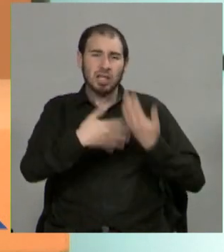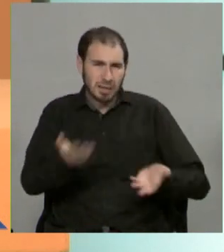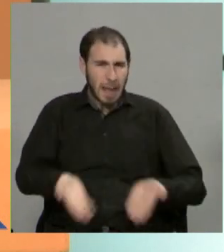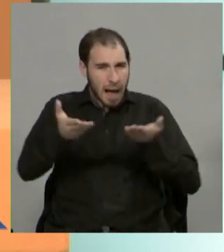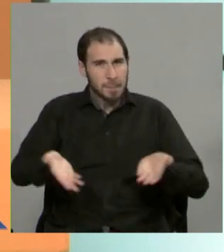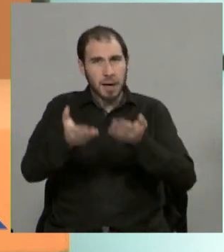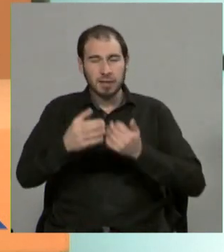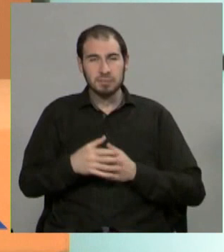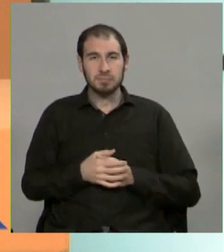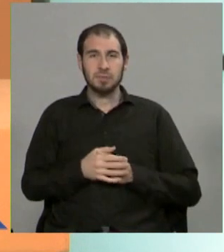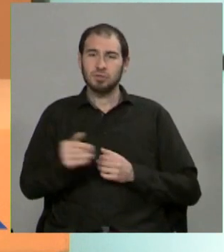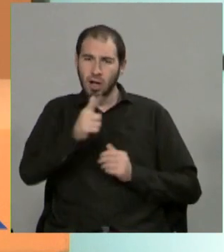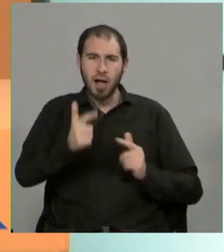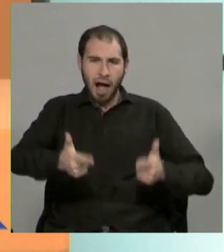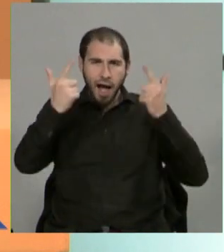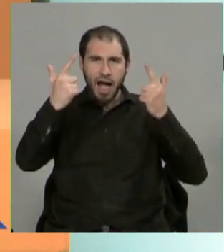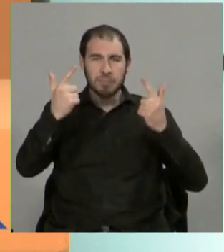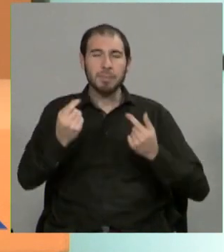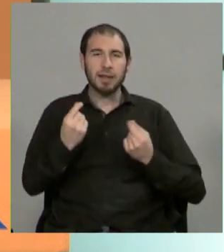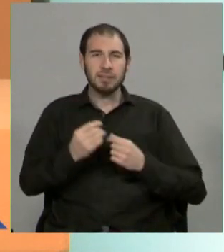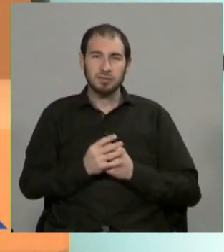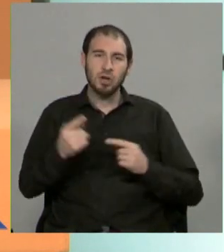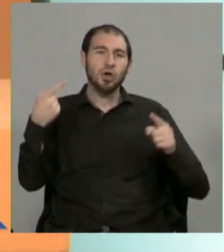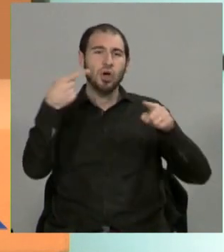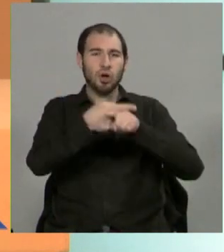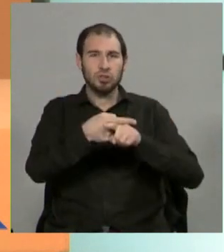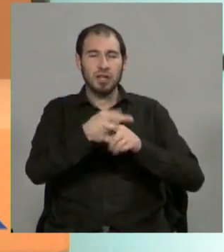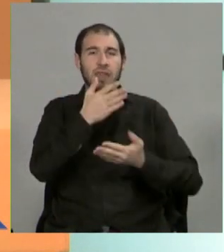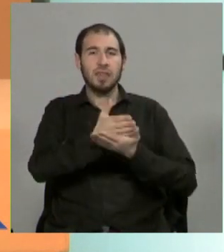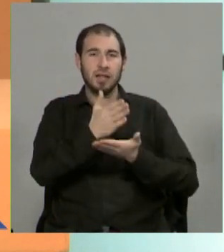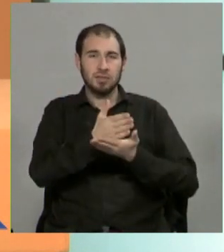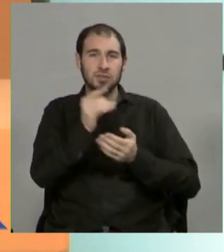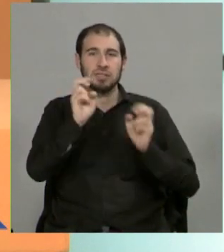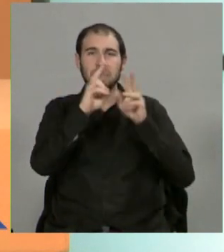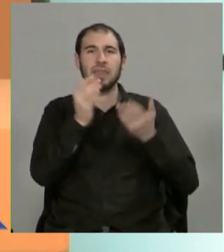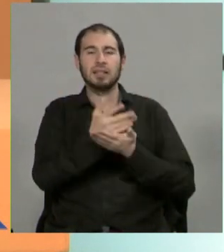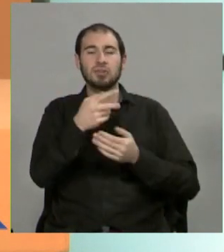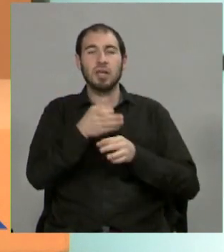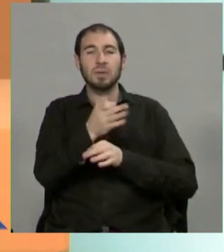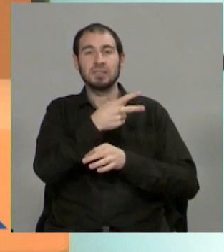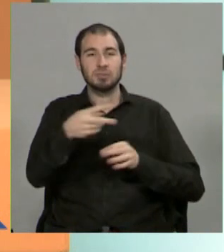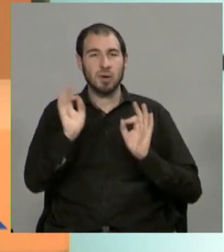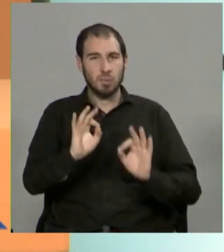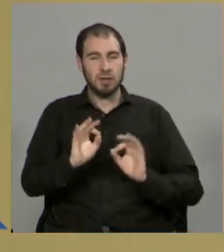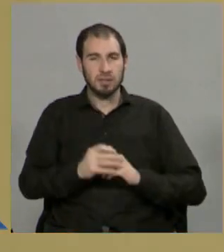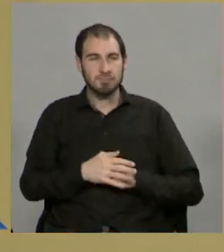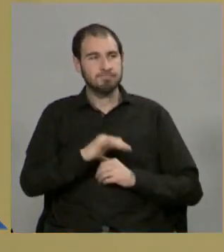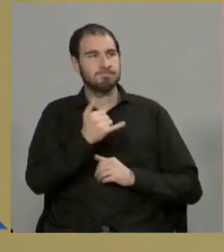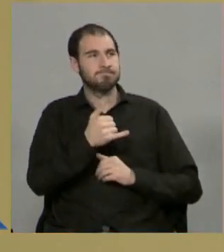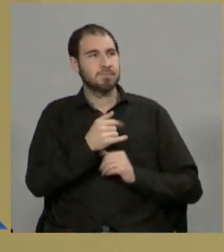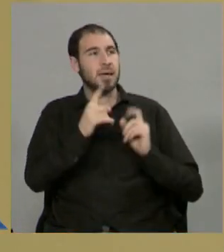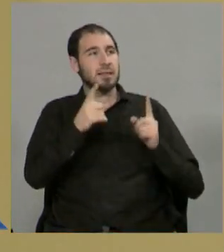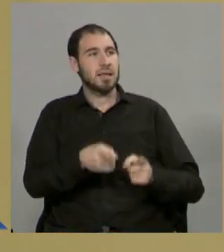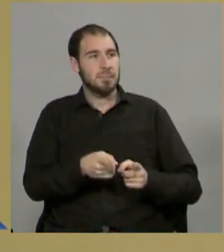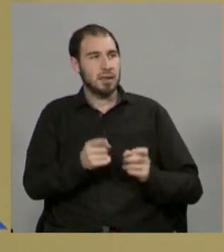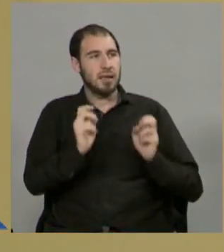colectiva, de levantarse en armas para ir contra un derecho como es el derecho a la educación sexual integral. Exacto, y también lo que